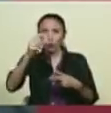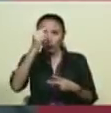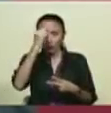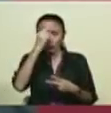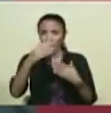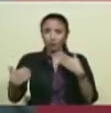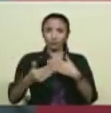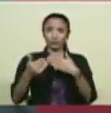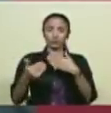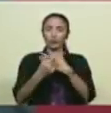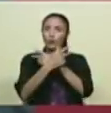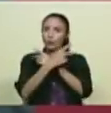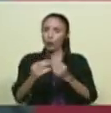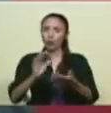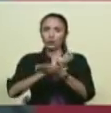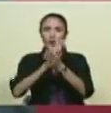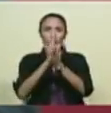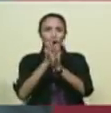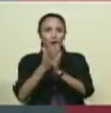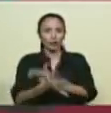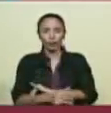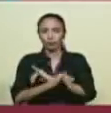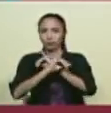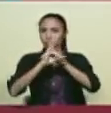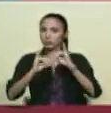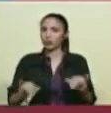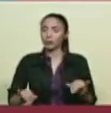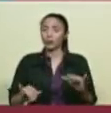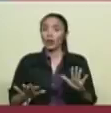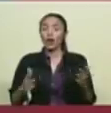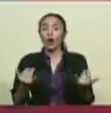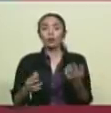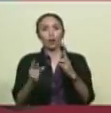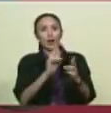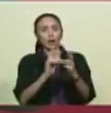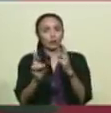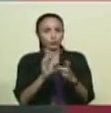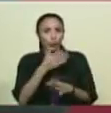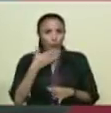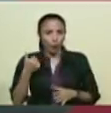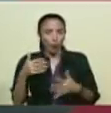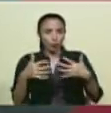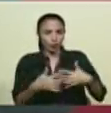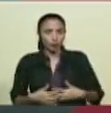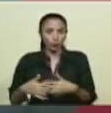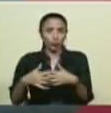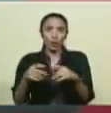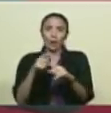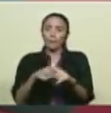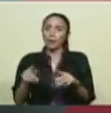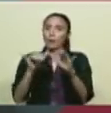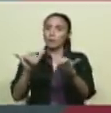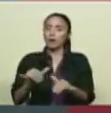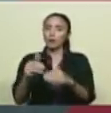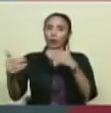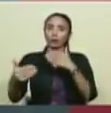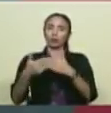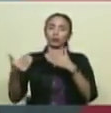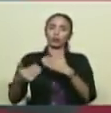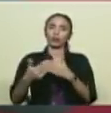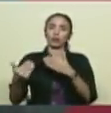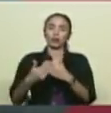venezuela nosotros queremos tener las mejores relaciones con eeuu pero si ellos insiste en su agresión